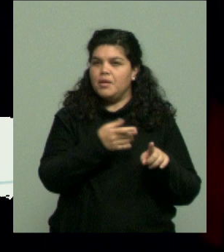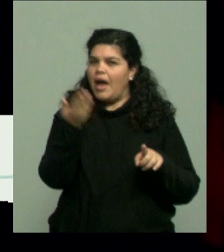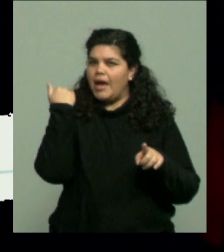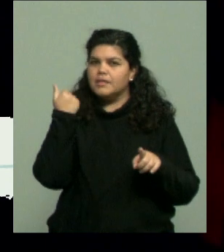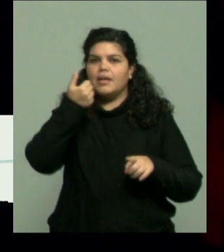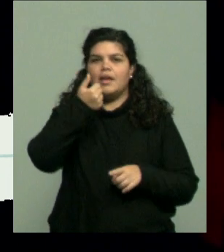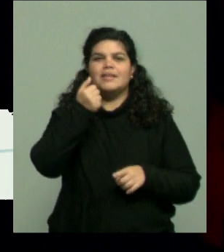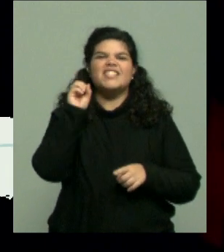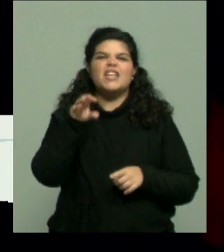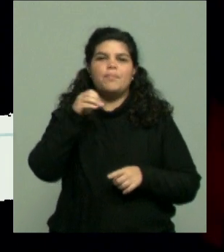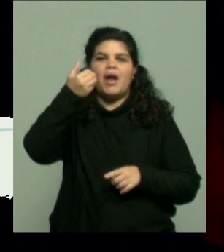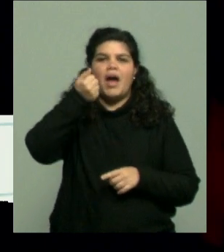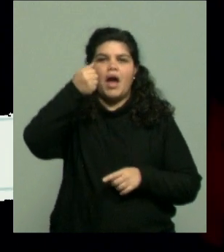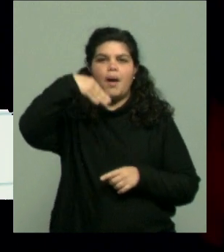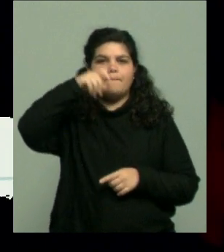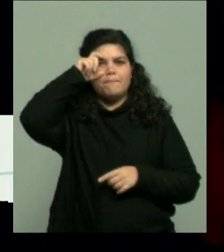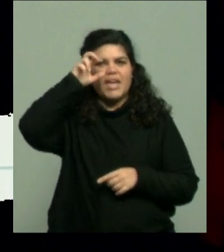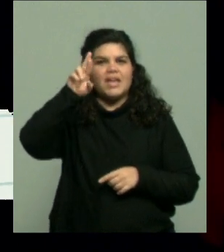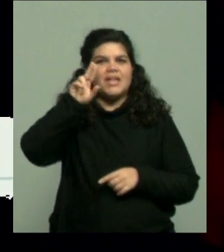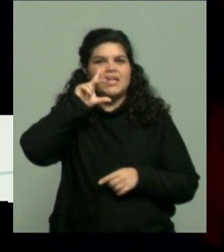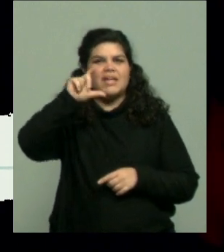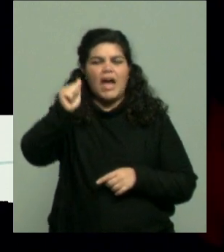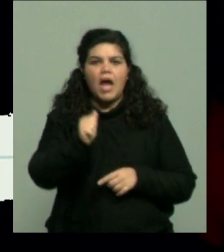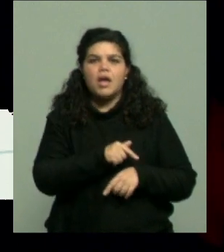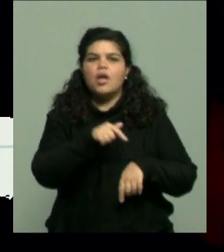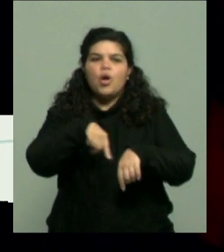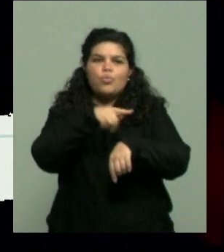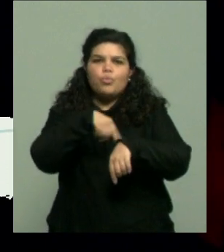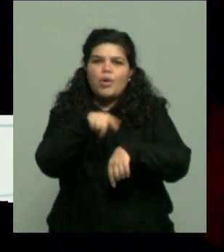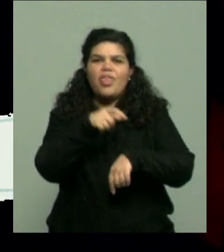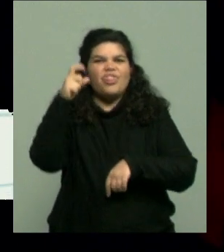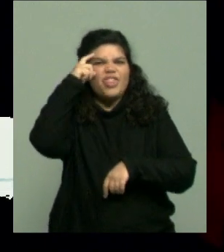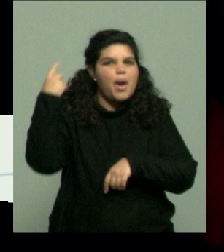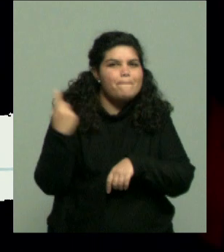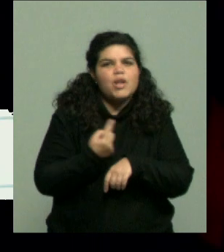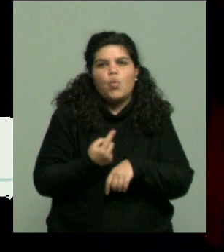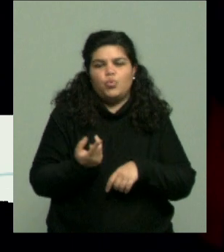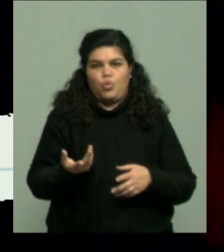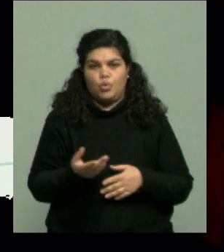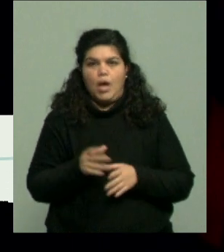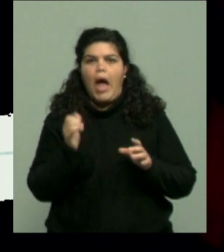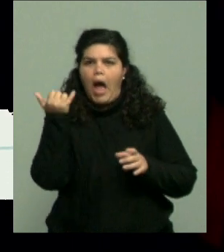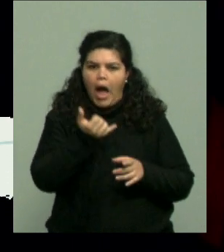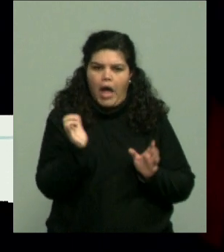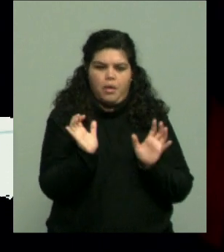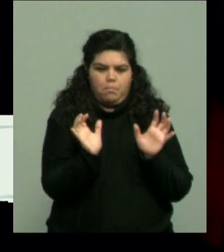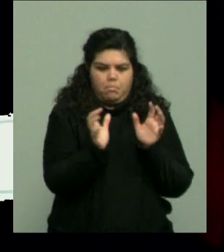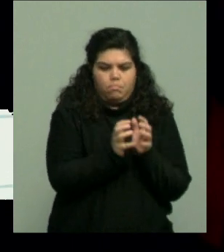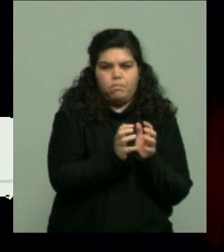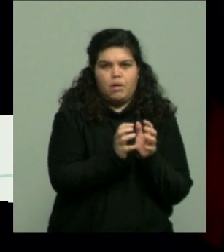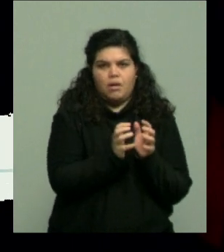América, tiene una duración como de 10 minutos, tiene muchas partes, muchas secciones, donde suena